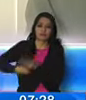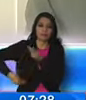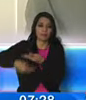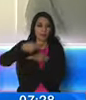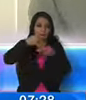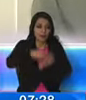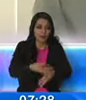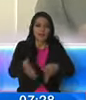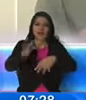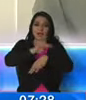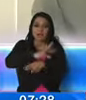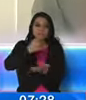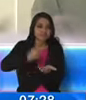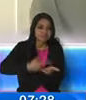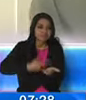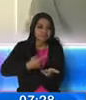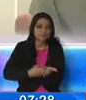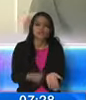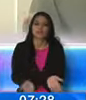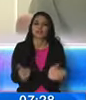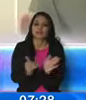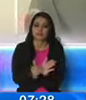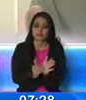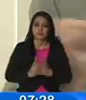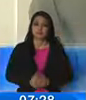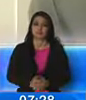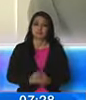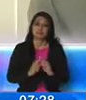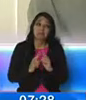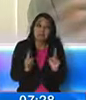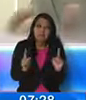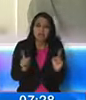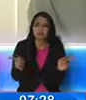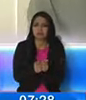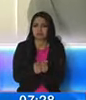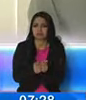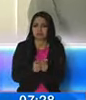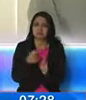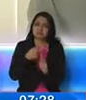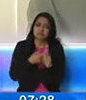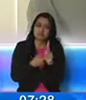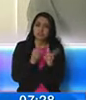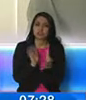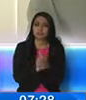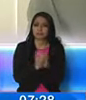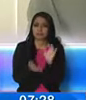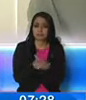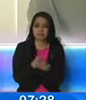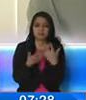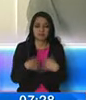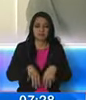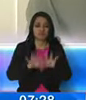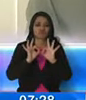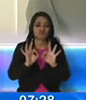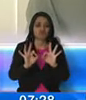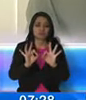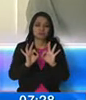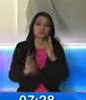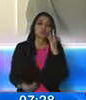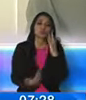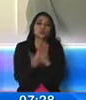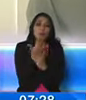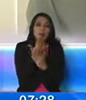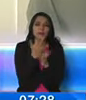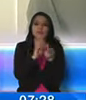la Asamblea. En resumen, yo estimo que en el mes de noviembre ya podríamos tener